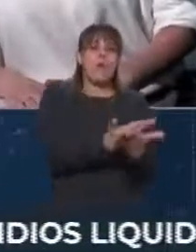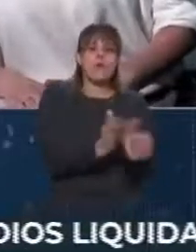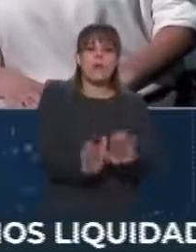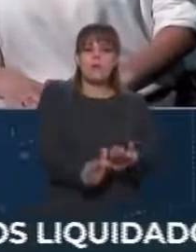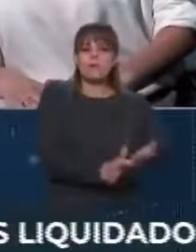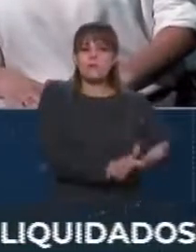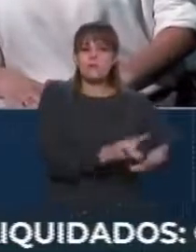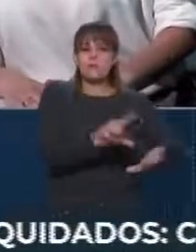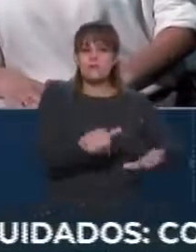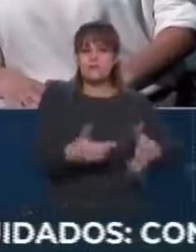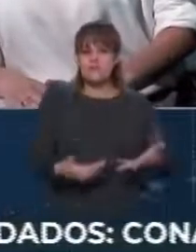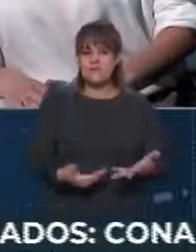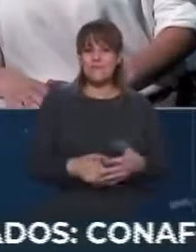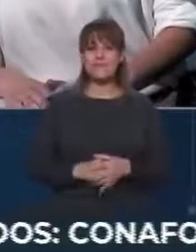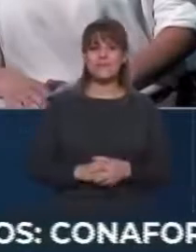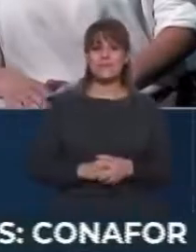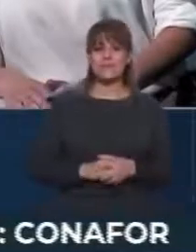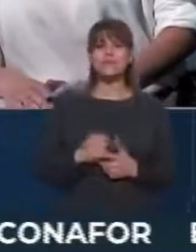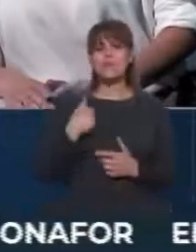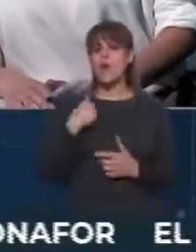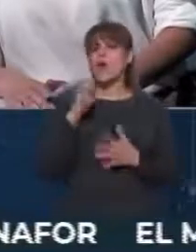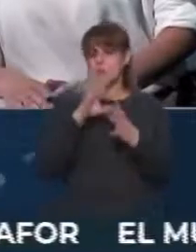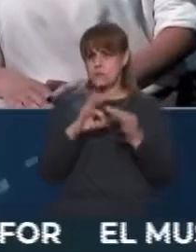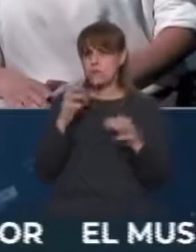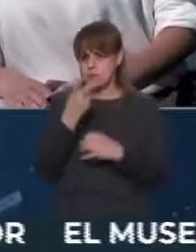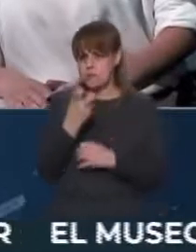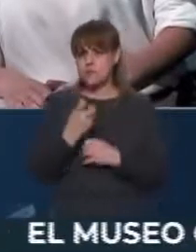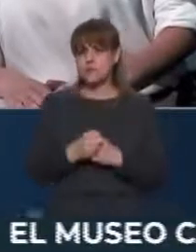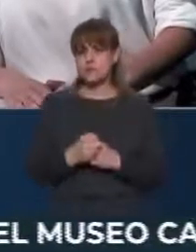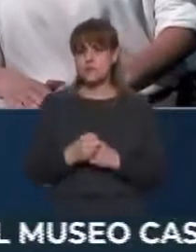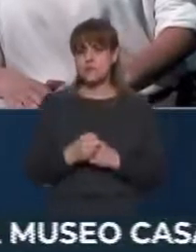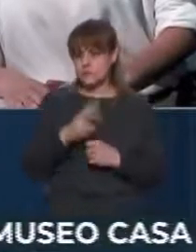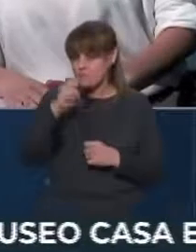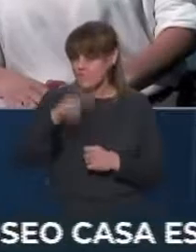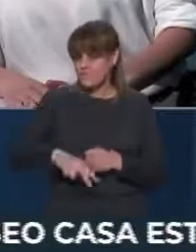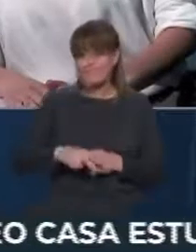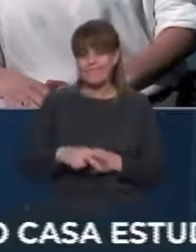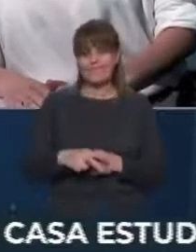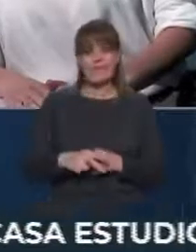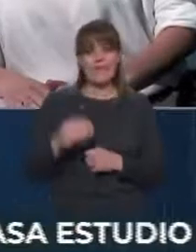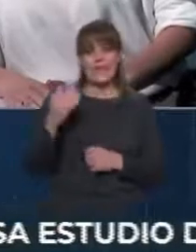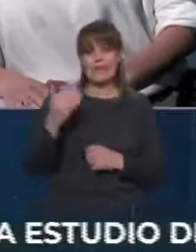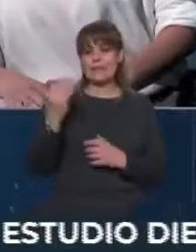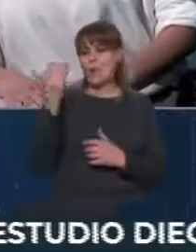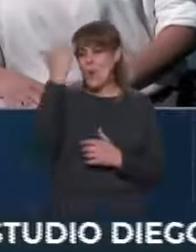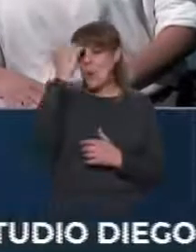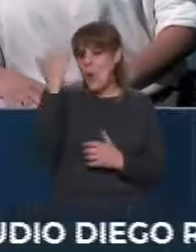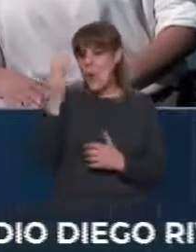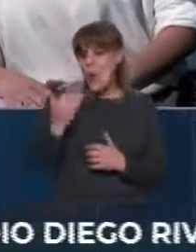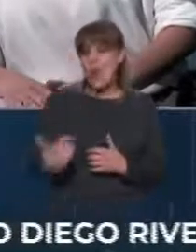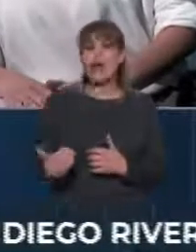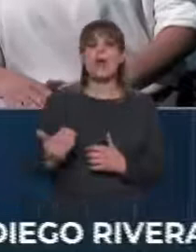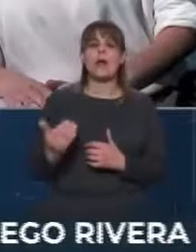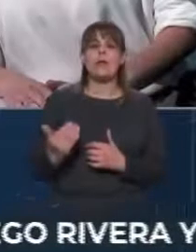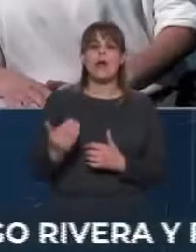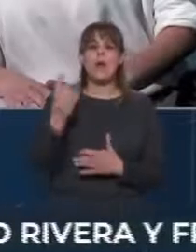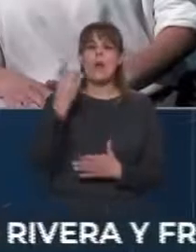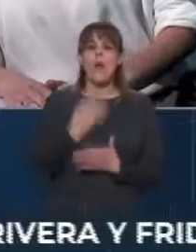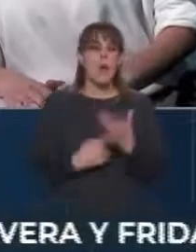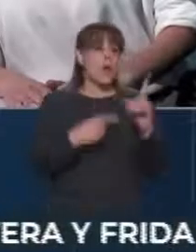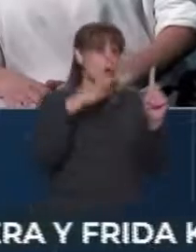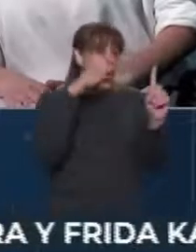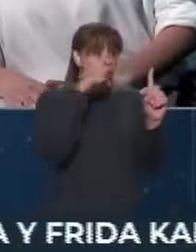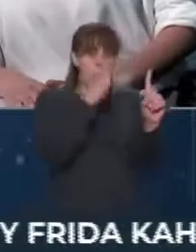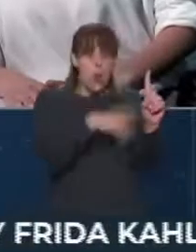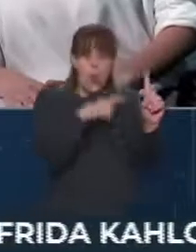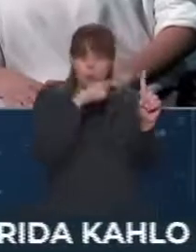ahí? Mira, comento, sin duda alguna es terrible que tengamos que depender de una persona para